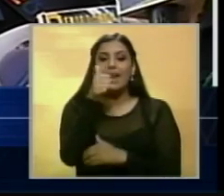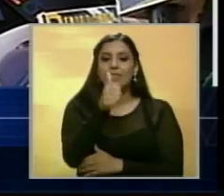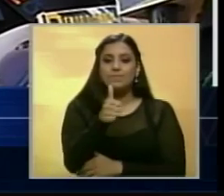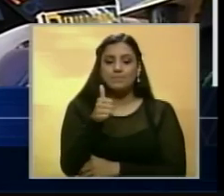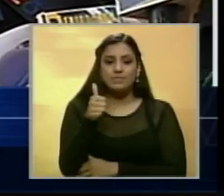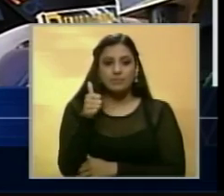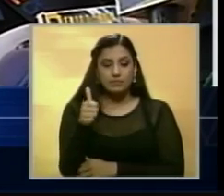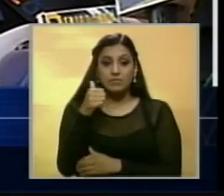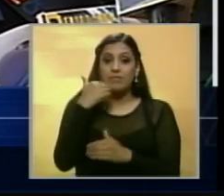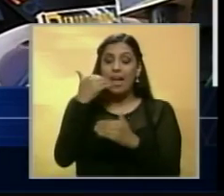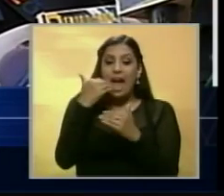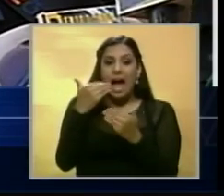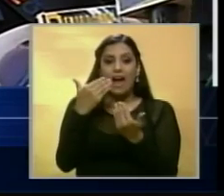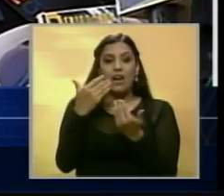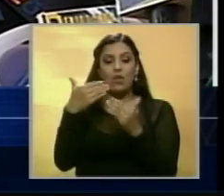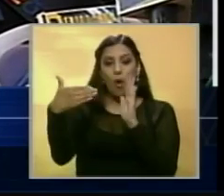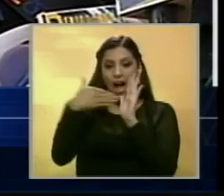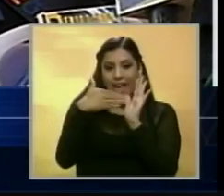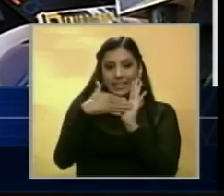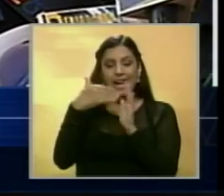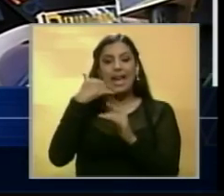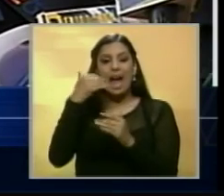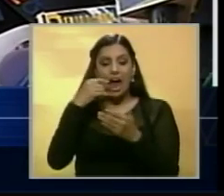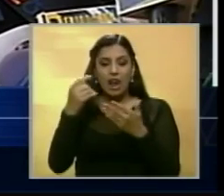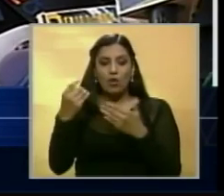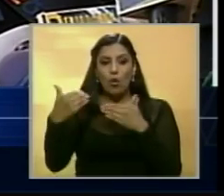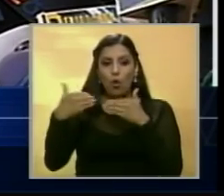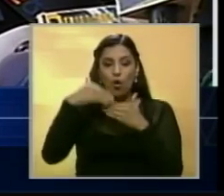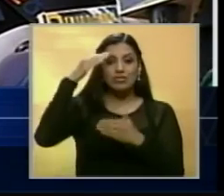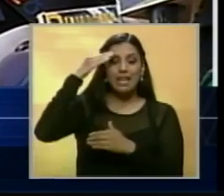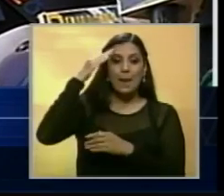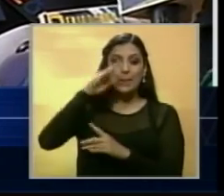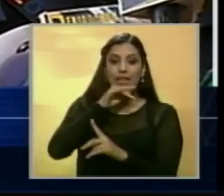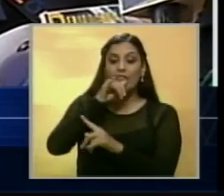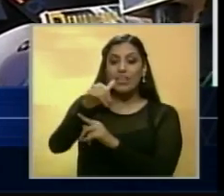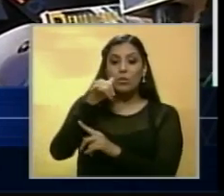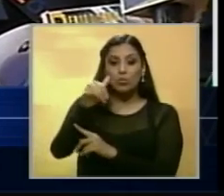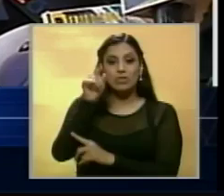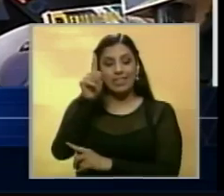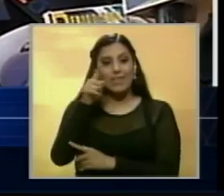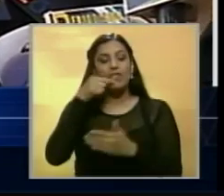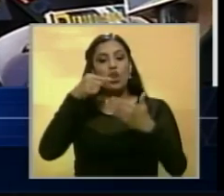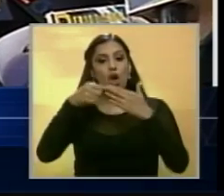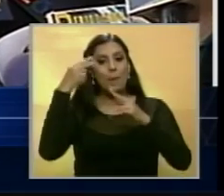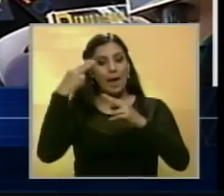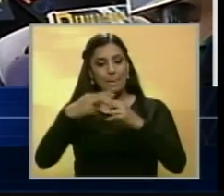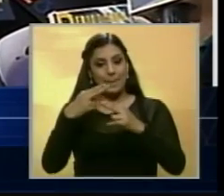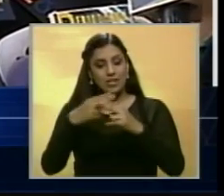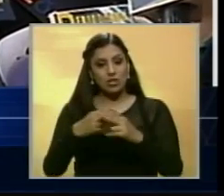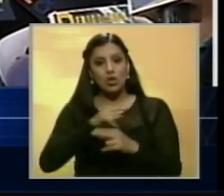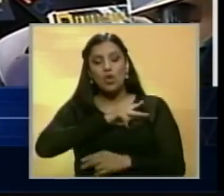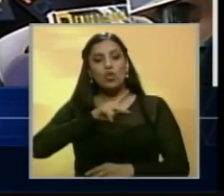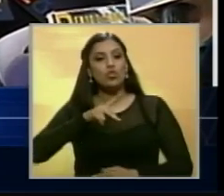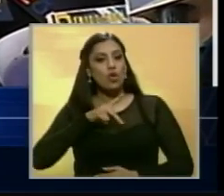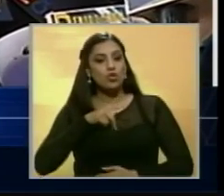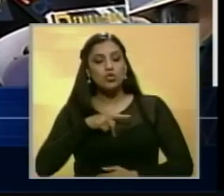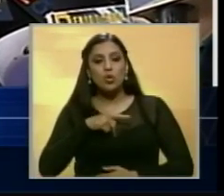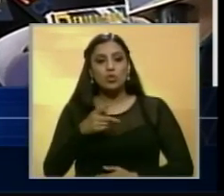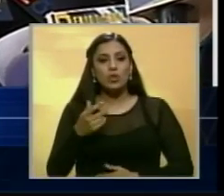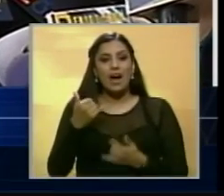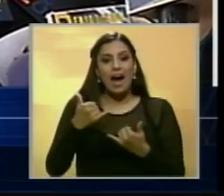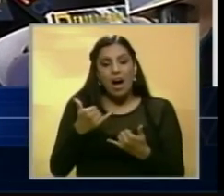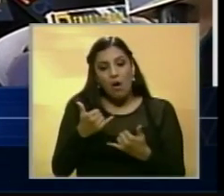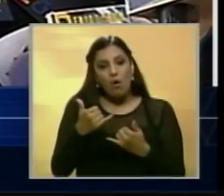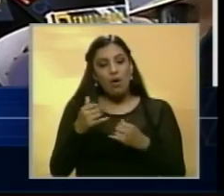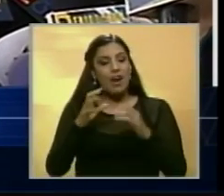cada queja, cada ataque, cada demanda contra las Fuerzas Armadas tiene que ser con nombre y apellido. Nosotros no vamos a caer